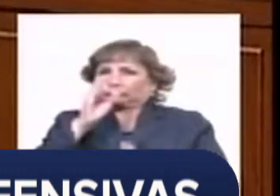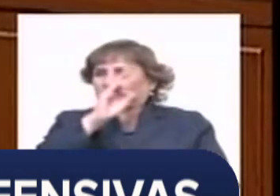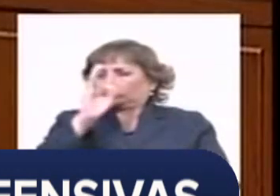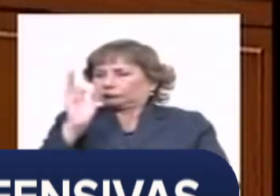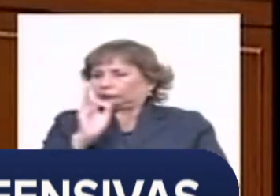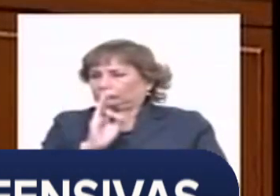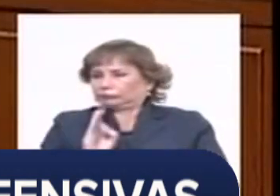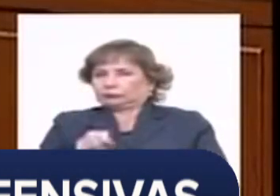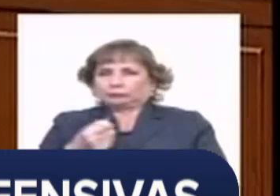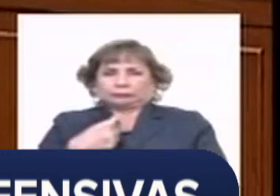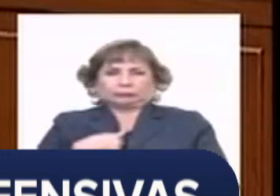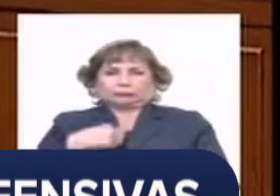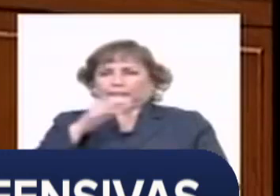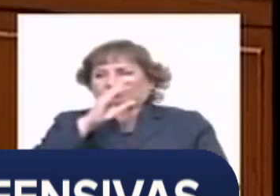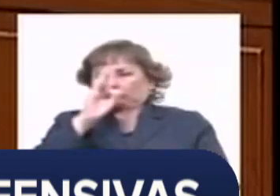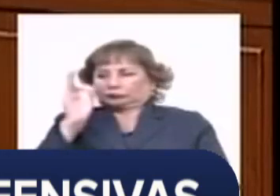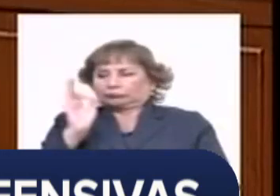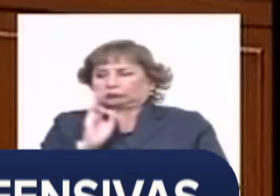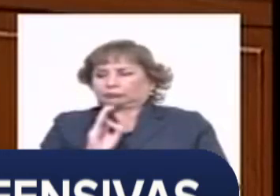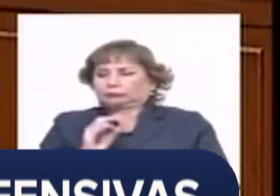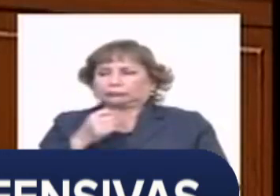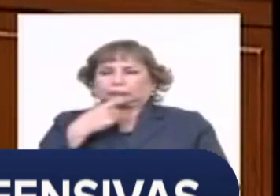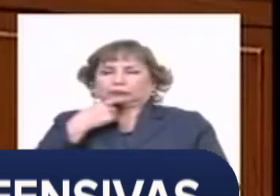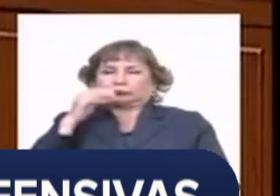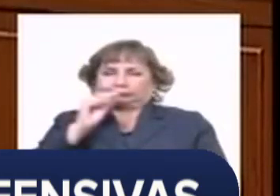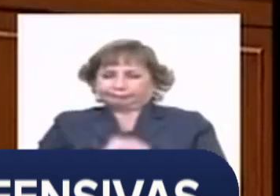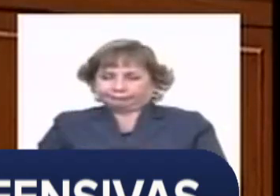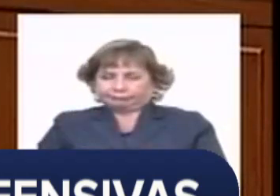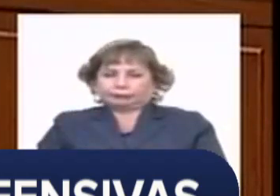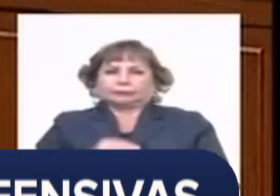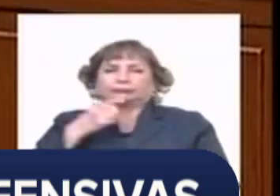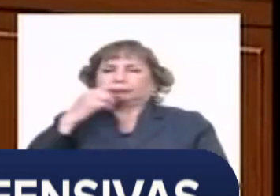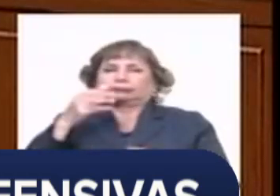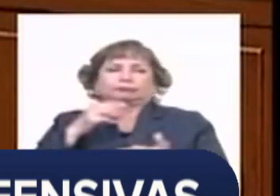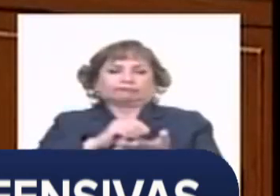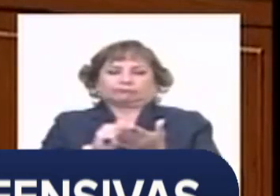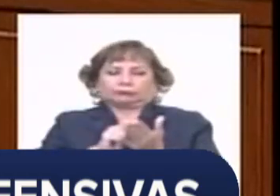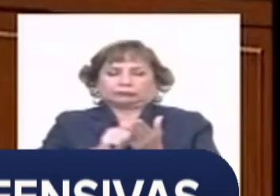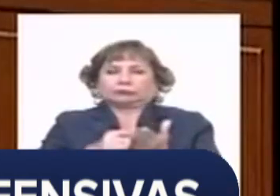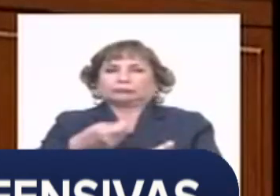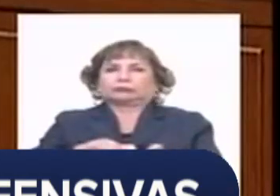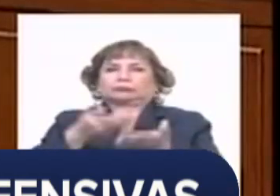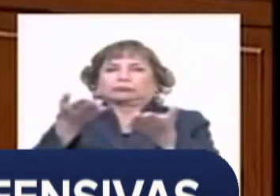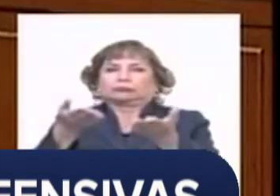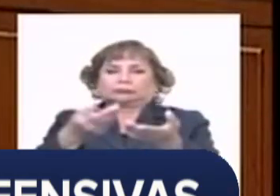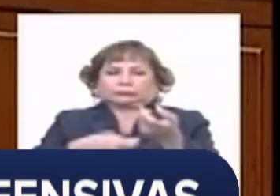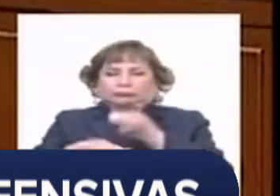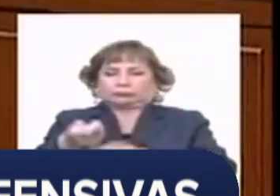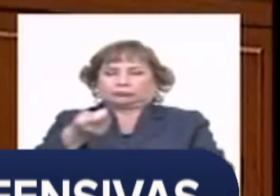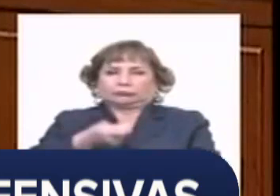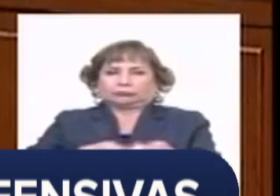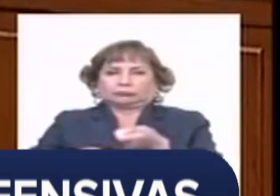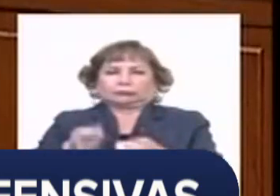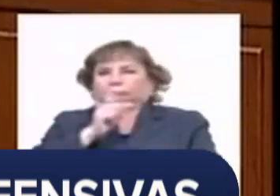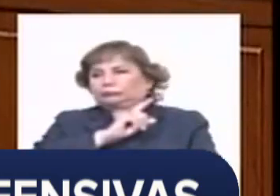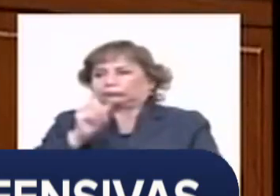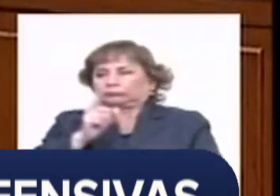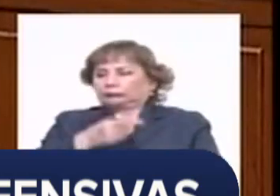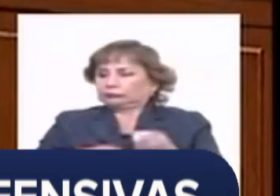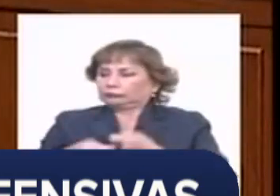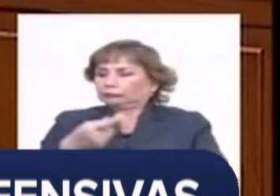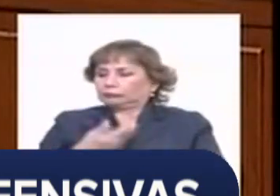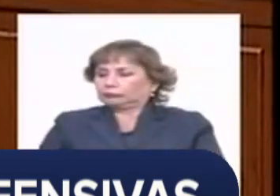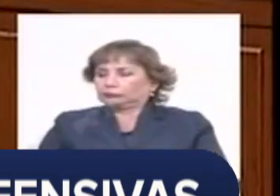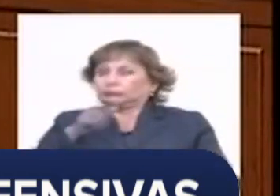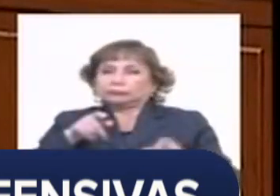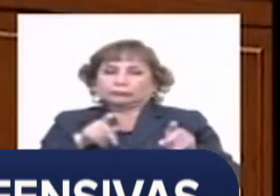la búsqueda principal es por comerse al rey y no necesariamente a los peones. Dentro de poco más de